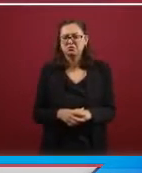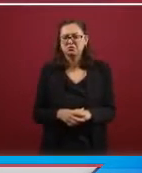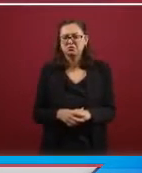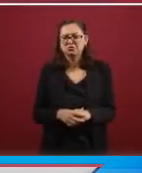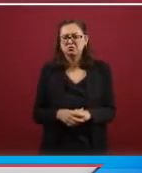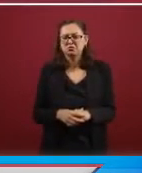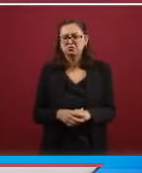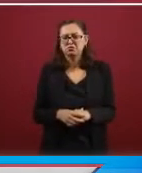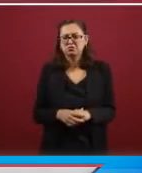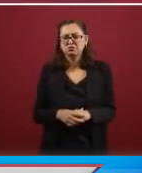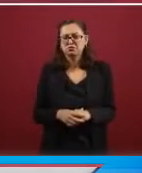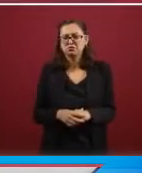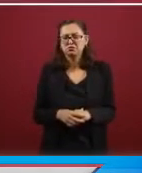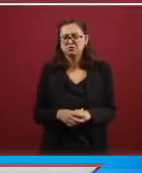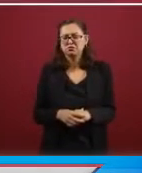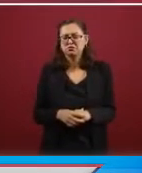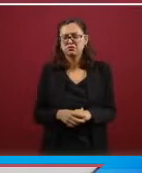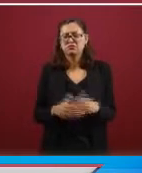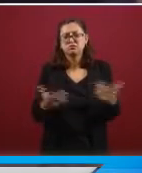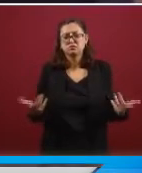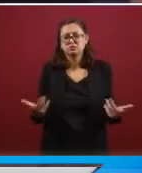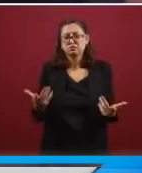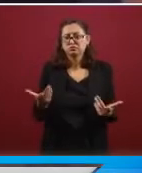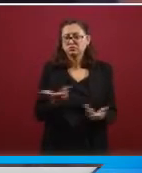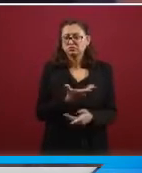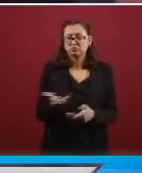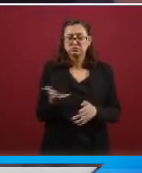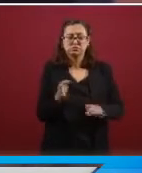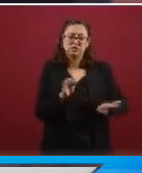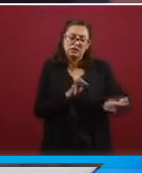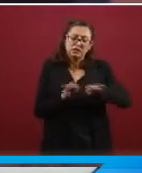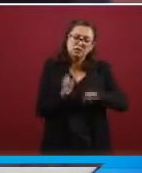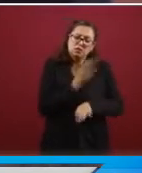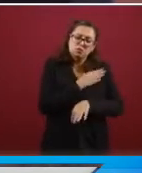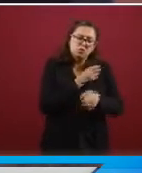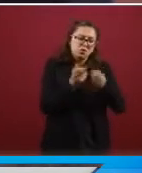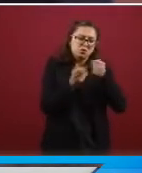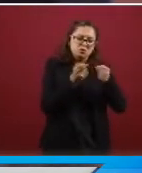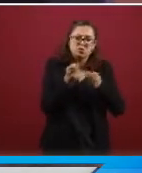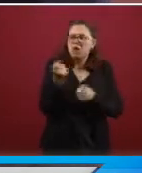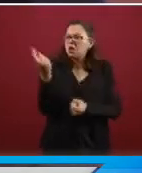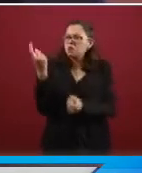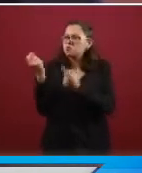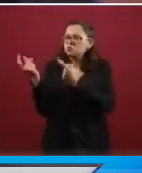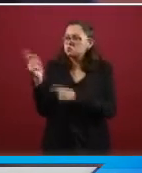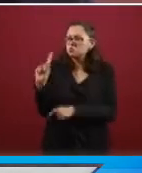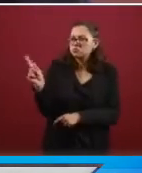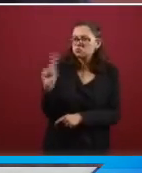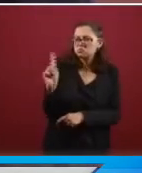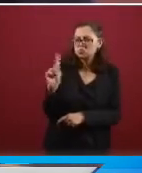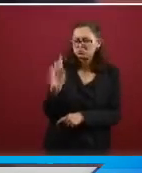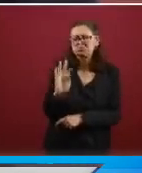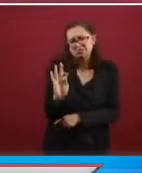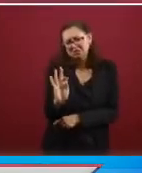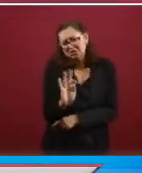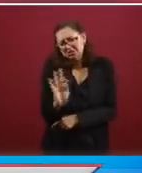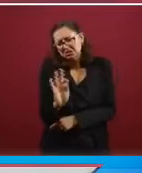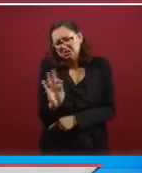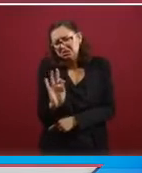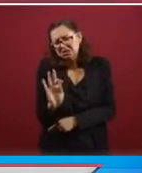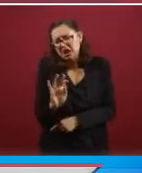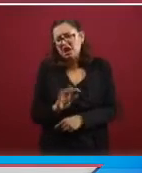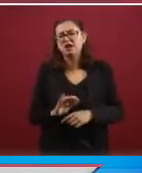trabajen en este noble oficio del periodismo. En esta conferencia no hay simulación, no hay siembra